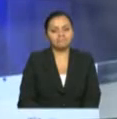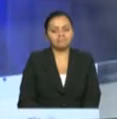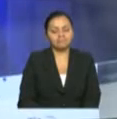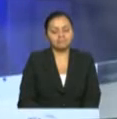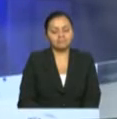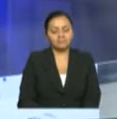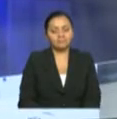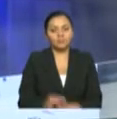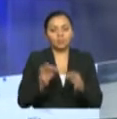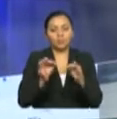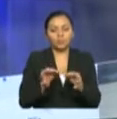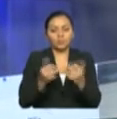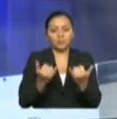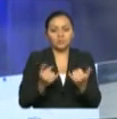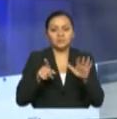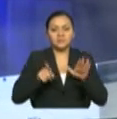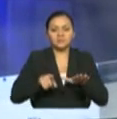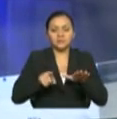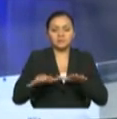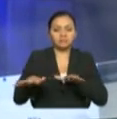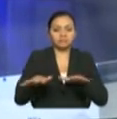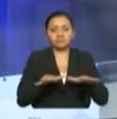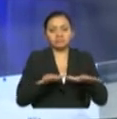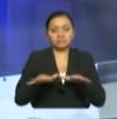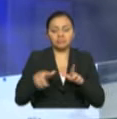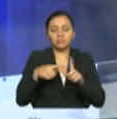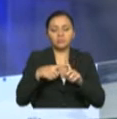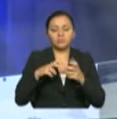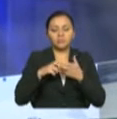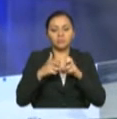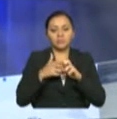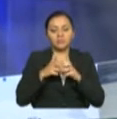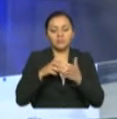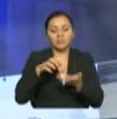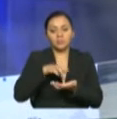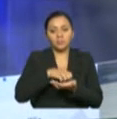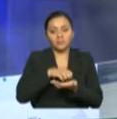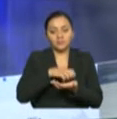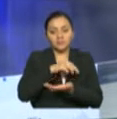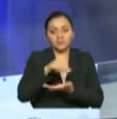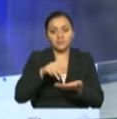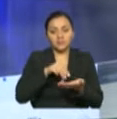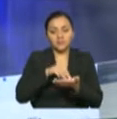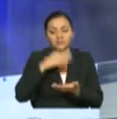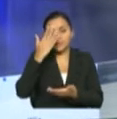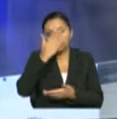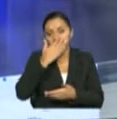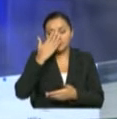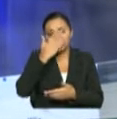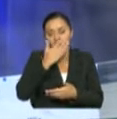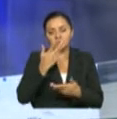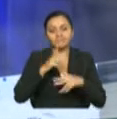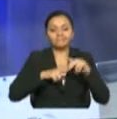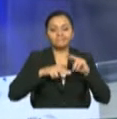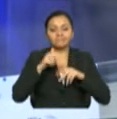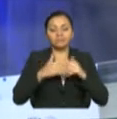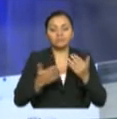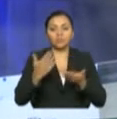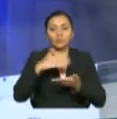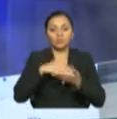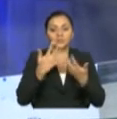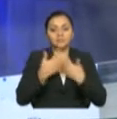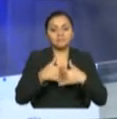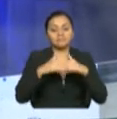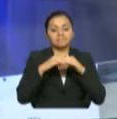Al cumplirse 6 meses del terremoto que afectó principalmente a las provincias de Manabí y Esmeraldas, la reconstrucción y